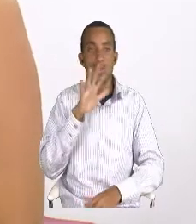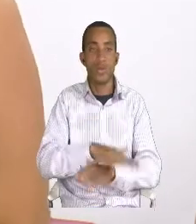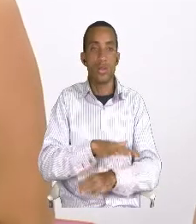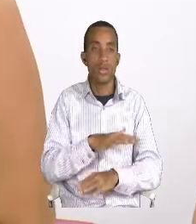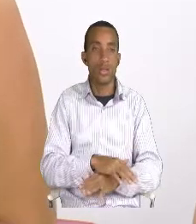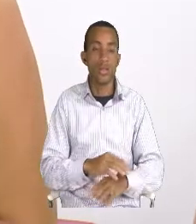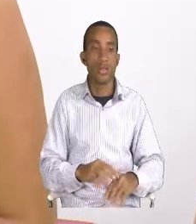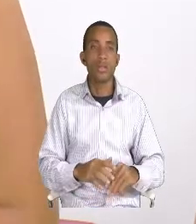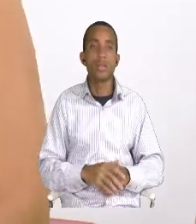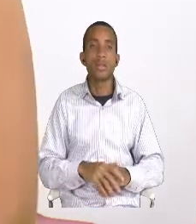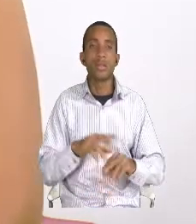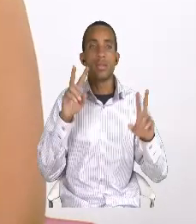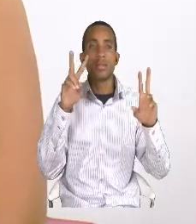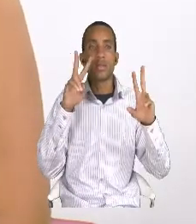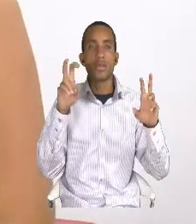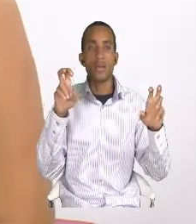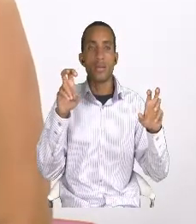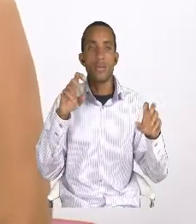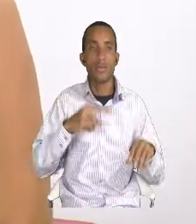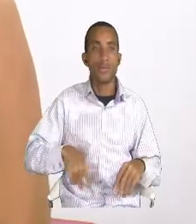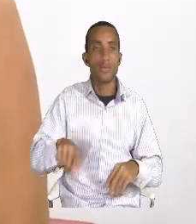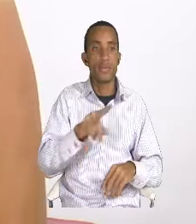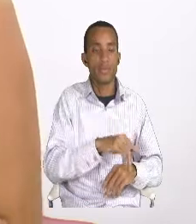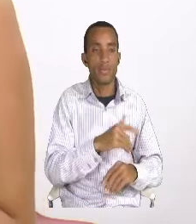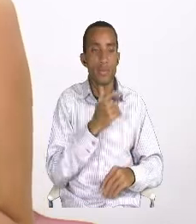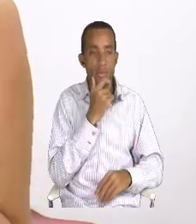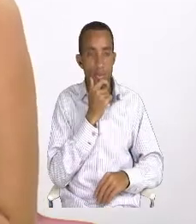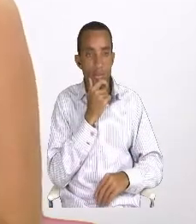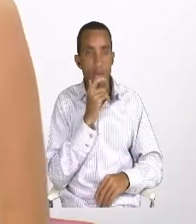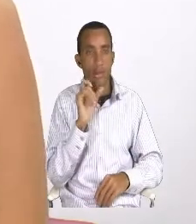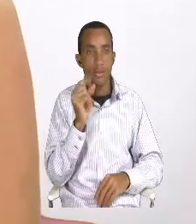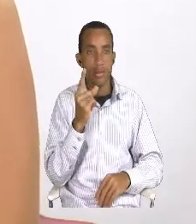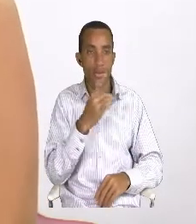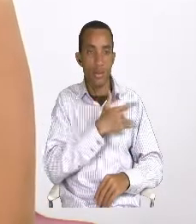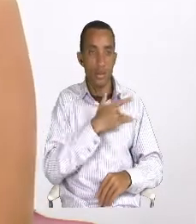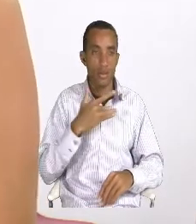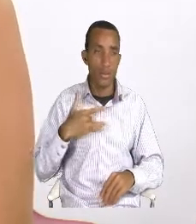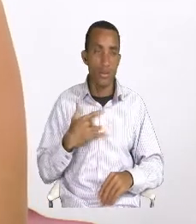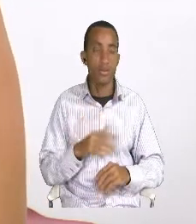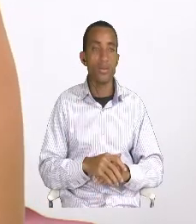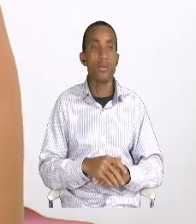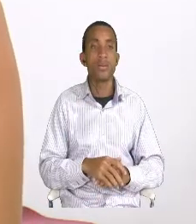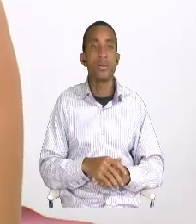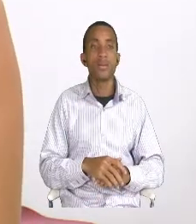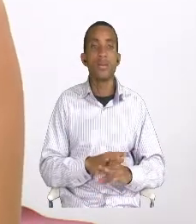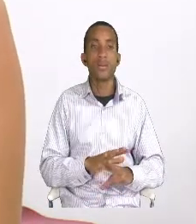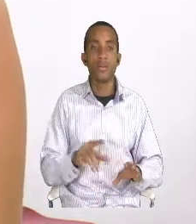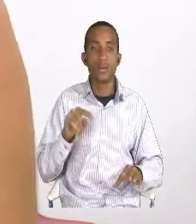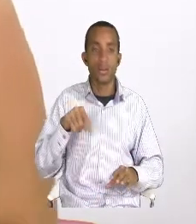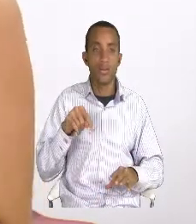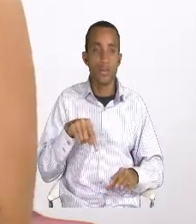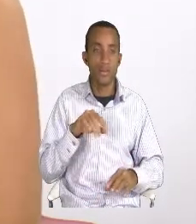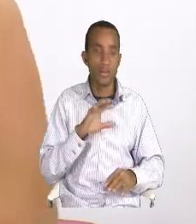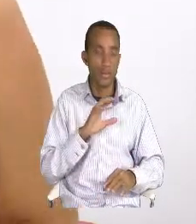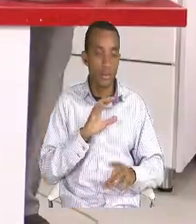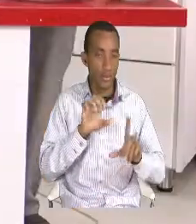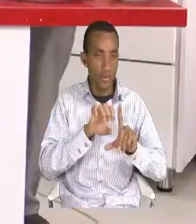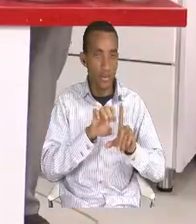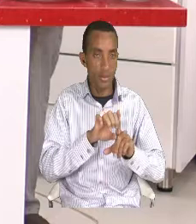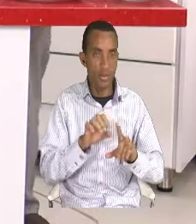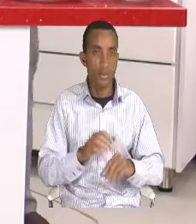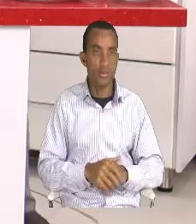súper interesante para que ustedes se conecten en Primero la Salud de martes a viernes a las 5 de la tarde solo por Enlace Televisión, ya saben. Y es